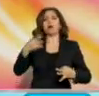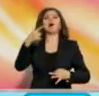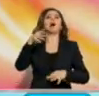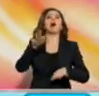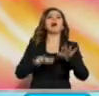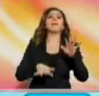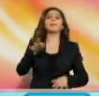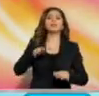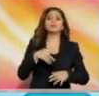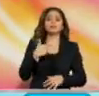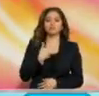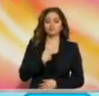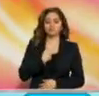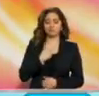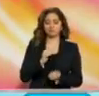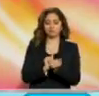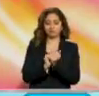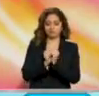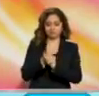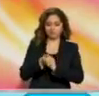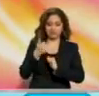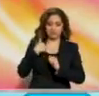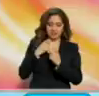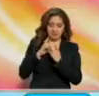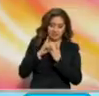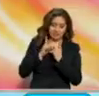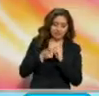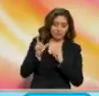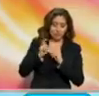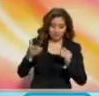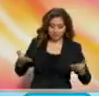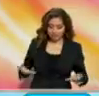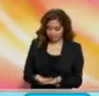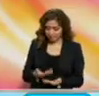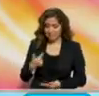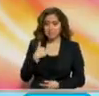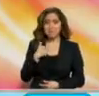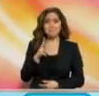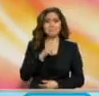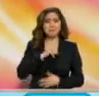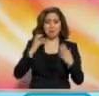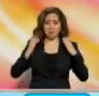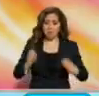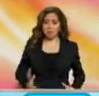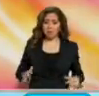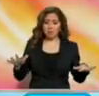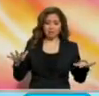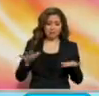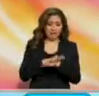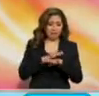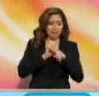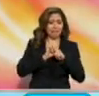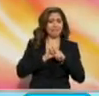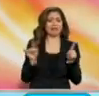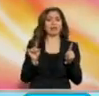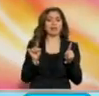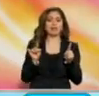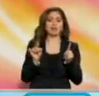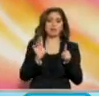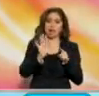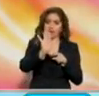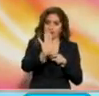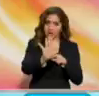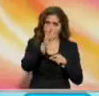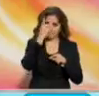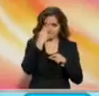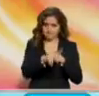pues, deprimidas, ¿no? Viene esta depresión postparto por mi cuerpo. Pero también creo que la lactancia, Alicia, tú nos